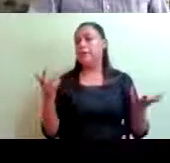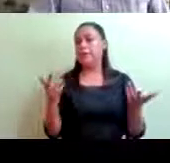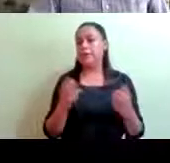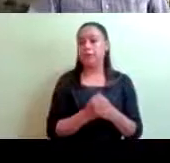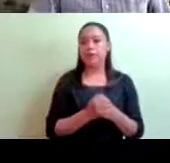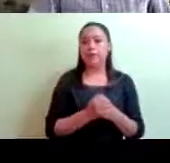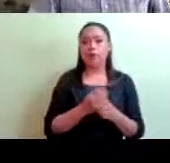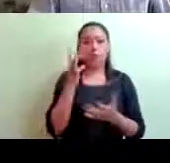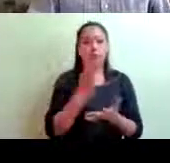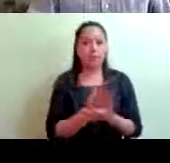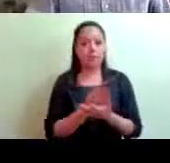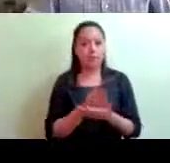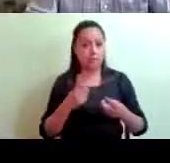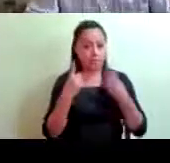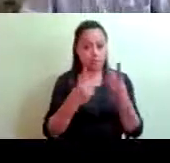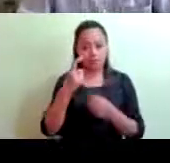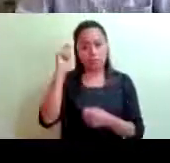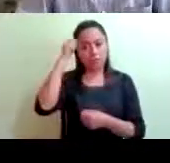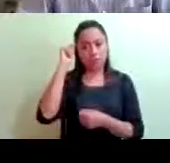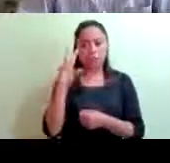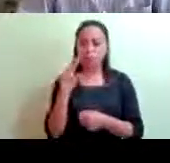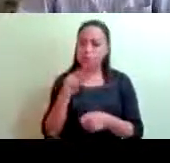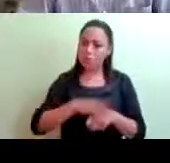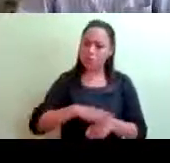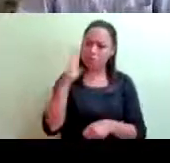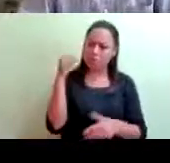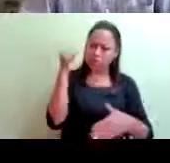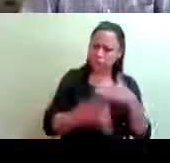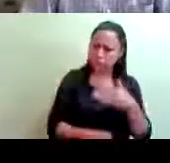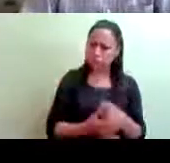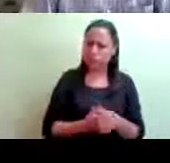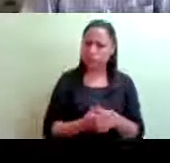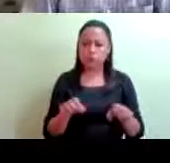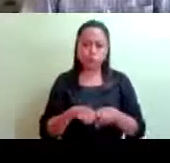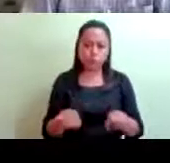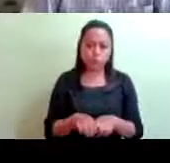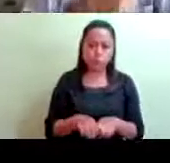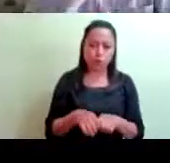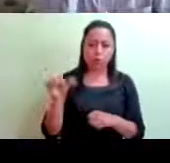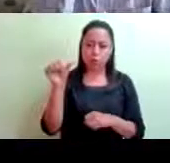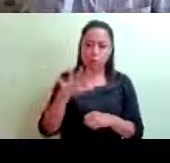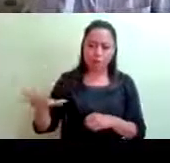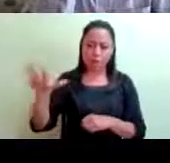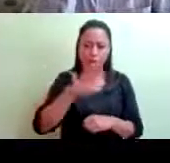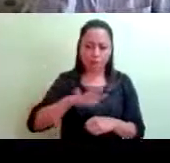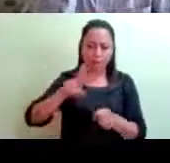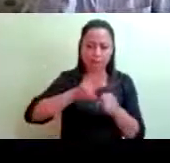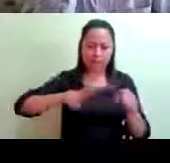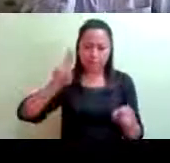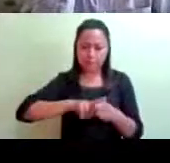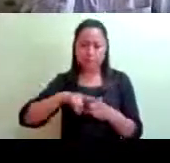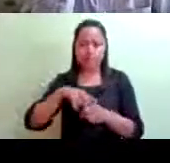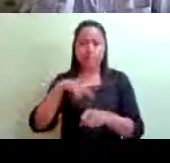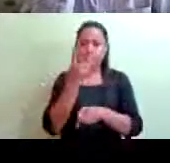proveer un servicio. Tiene mucho que ver con la parte ambiental, con la restauración de áreas naturales y